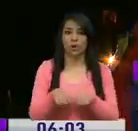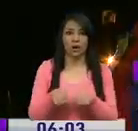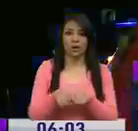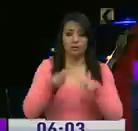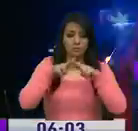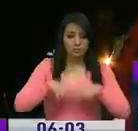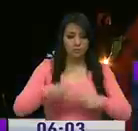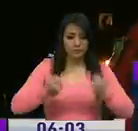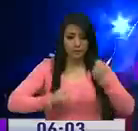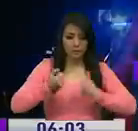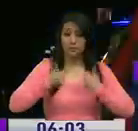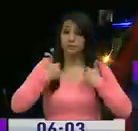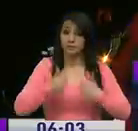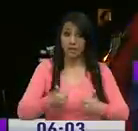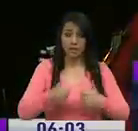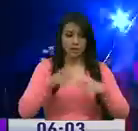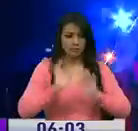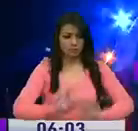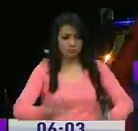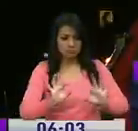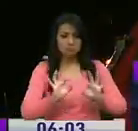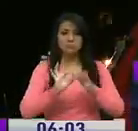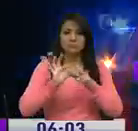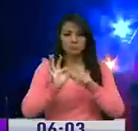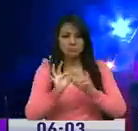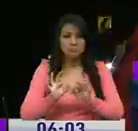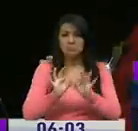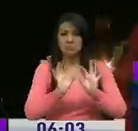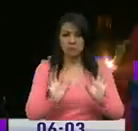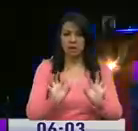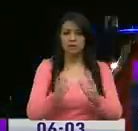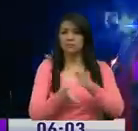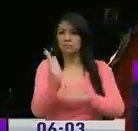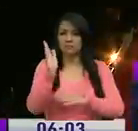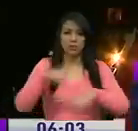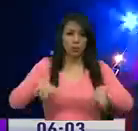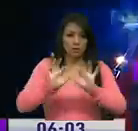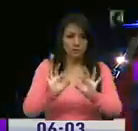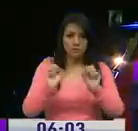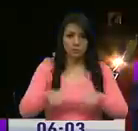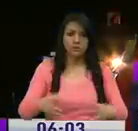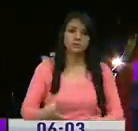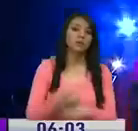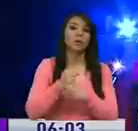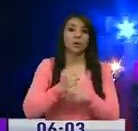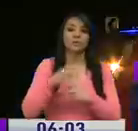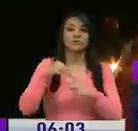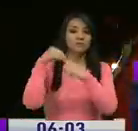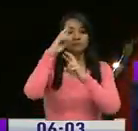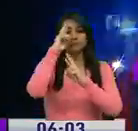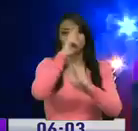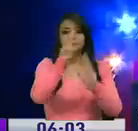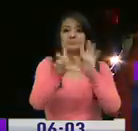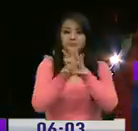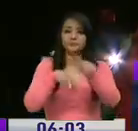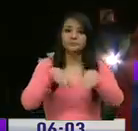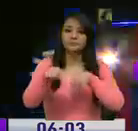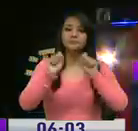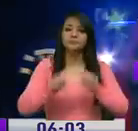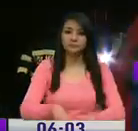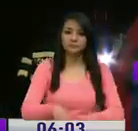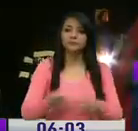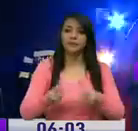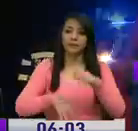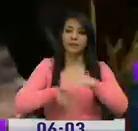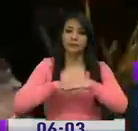vehículo esté en correctas condiciones para transportar hacia el lugar donde quieren llegar y lo principal respetar las señales de tránsito y los límites